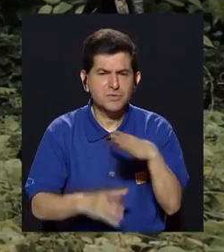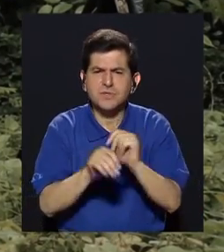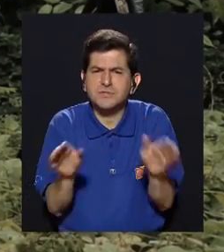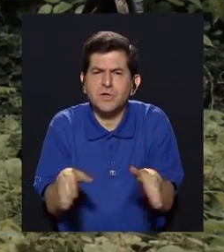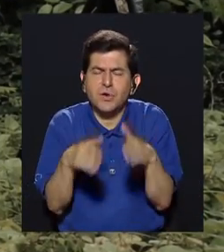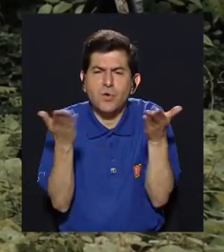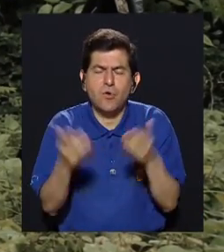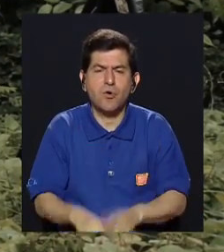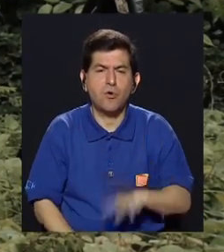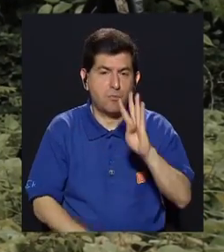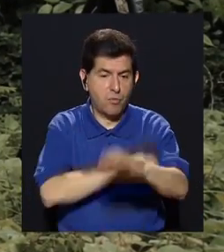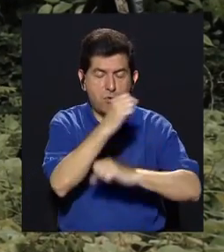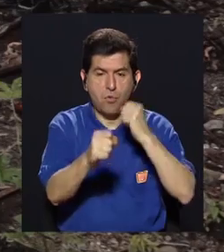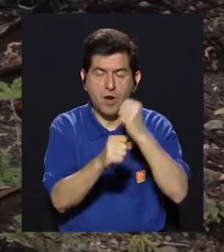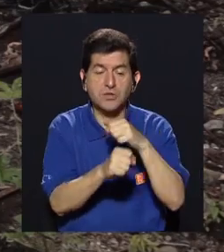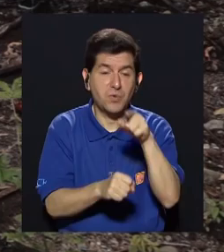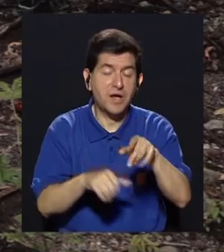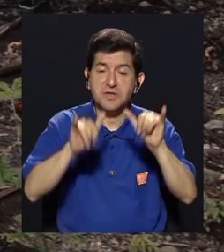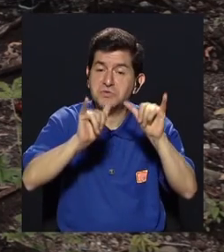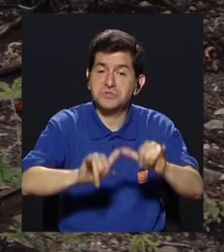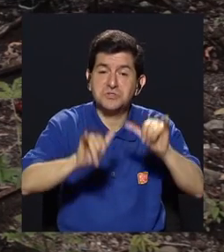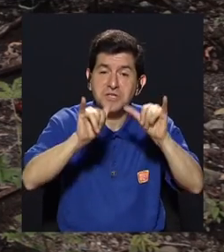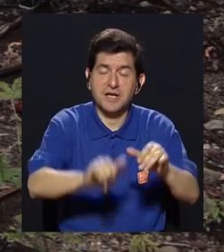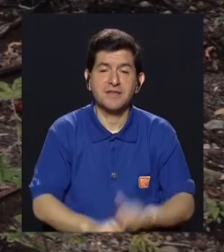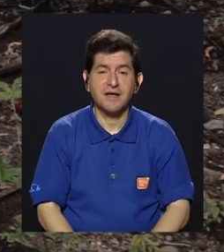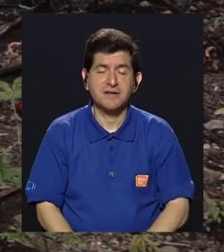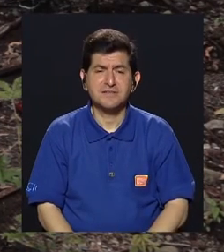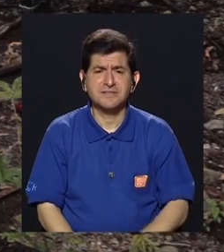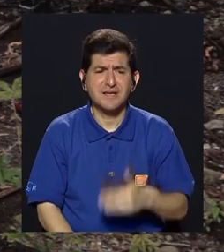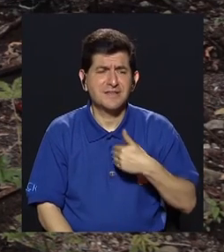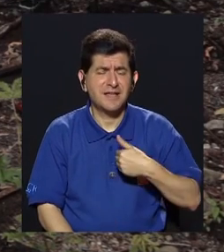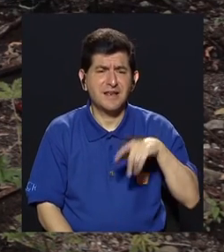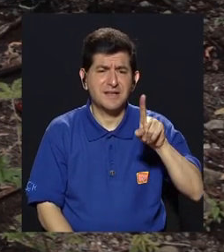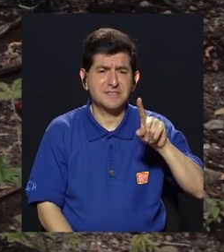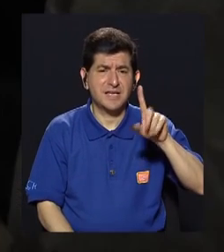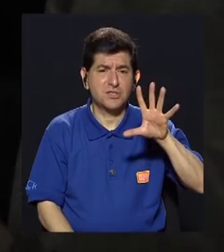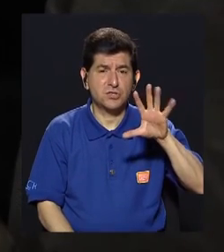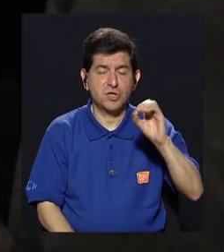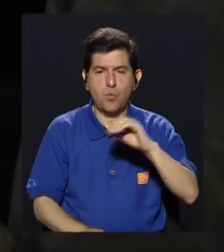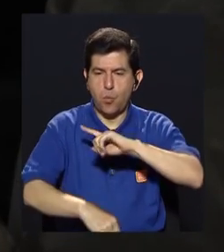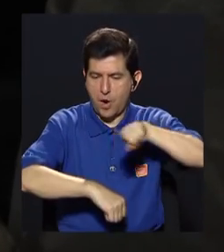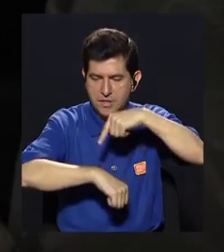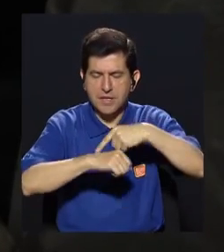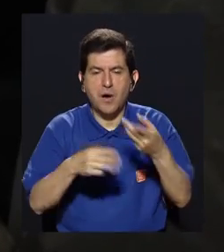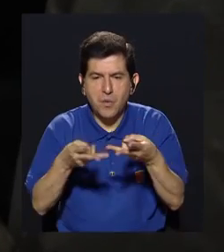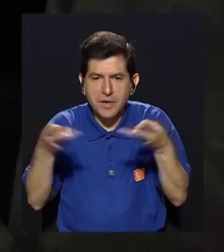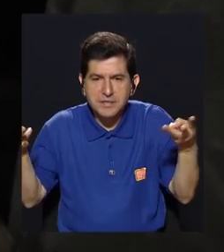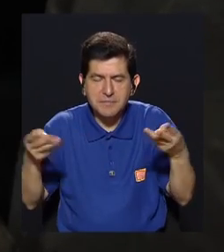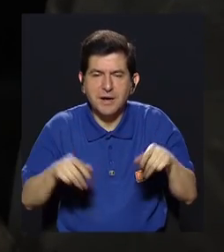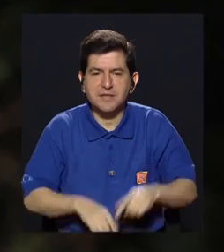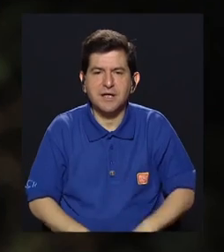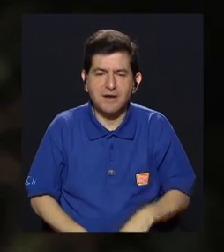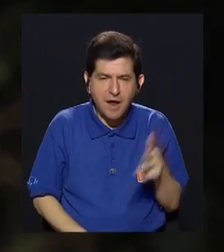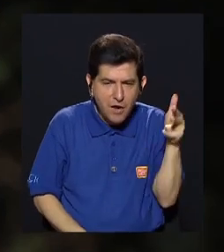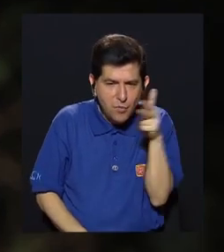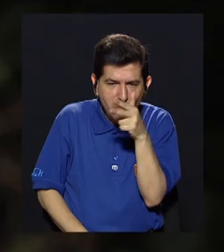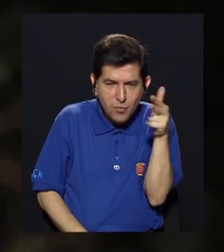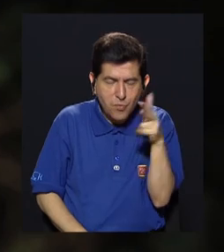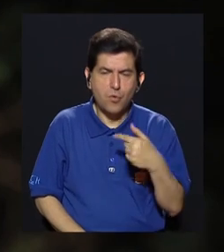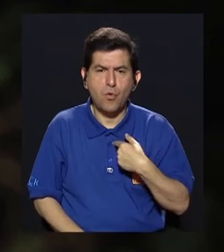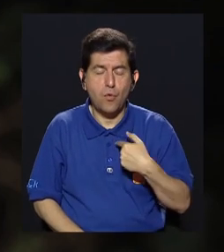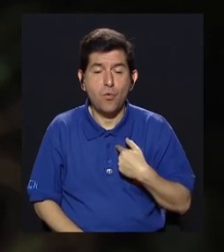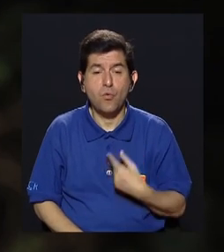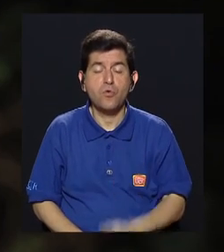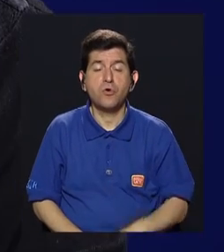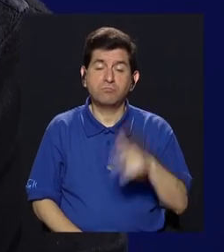con cuatro años de haber estado ahí verdad nosotros teníamos 150 horas de material y hay un punto en donde